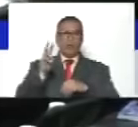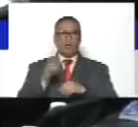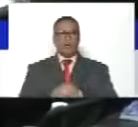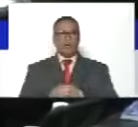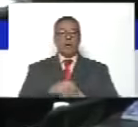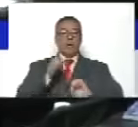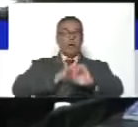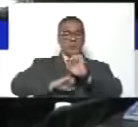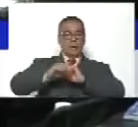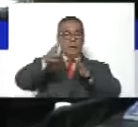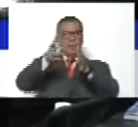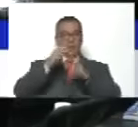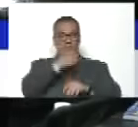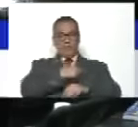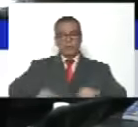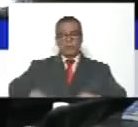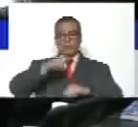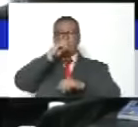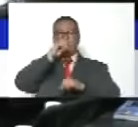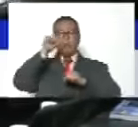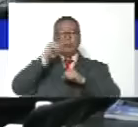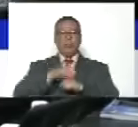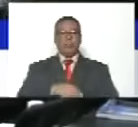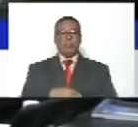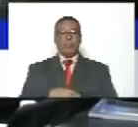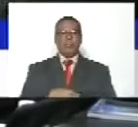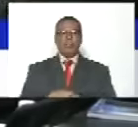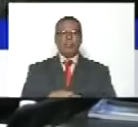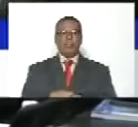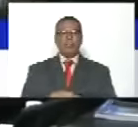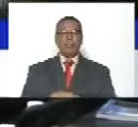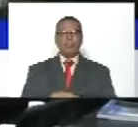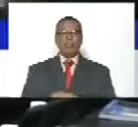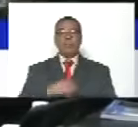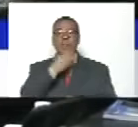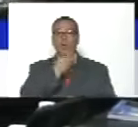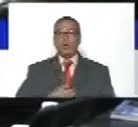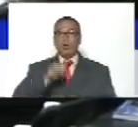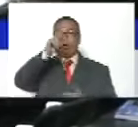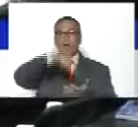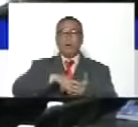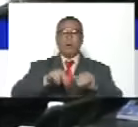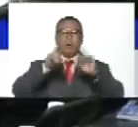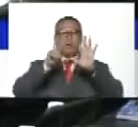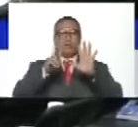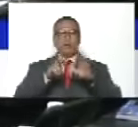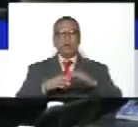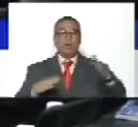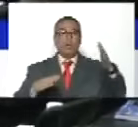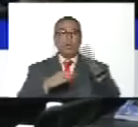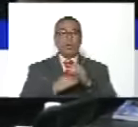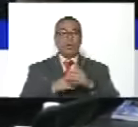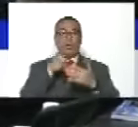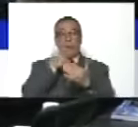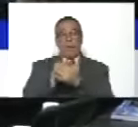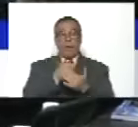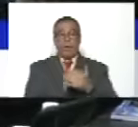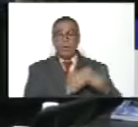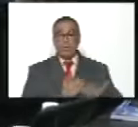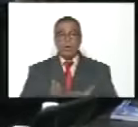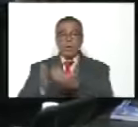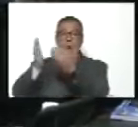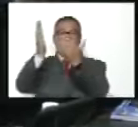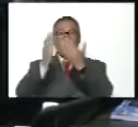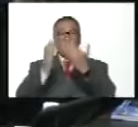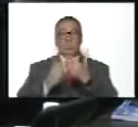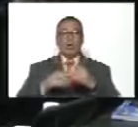para evitar el triunfo del presidente Nicolás Maduro. En diciembre de 2017 se bloquearon los pagos al servicio